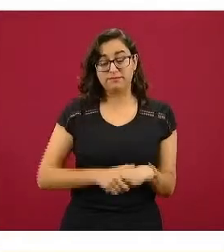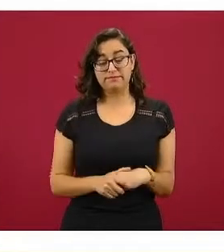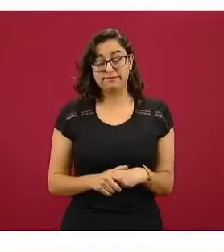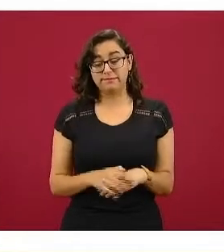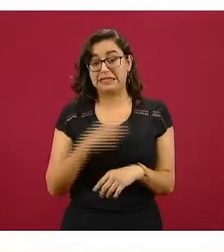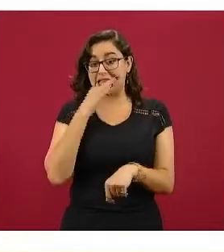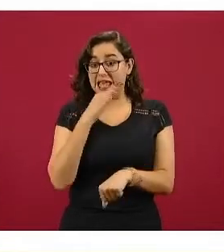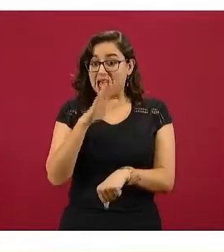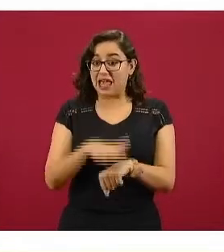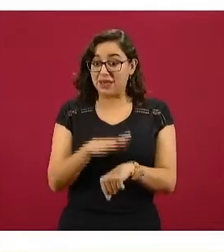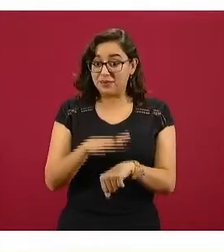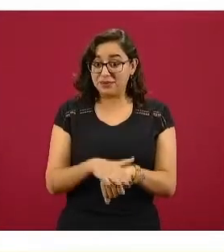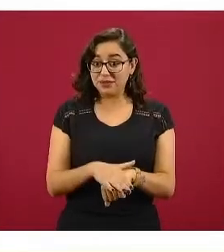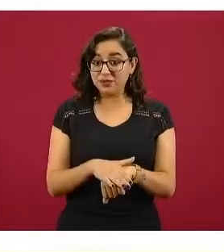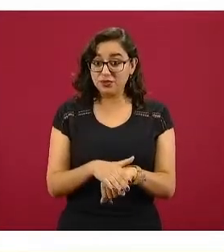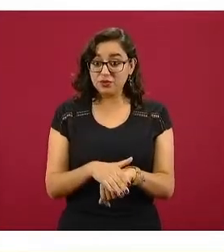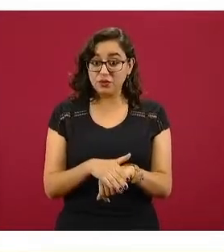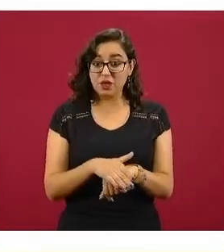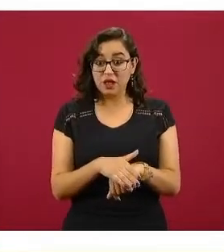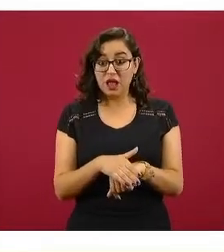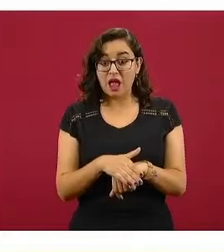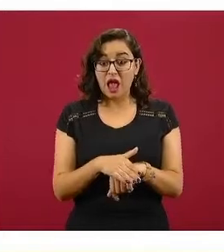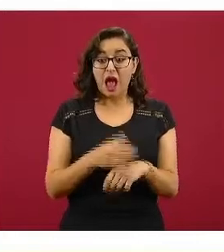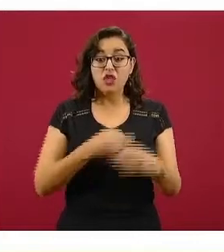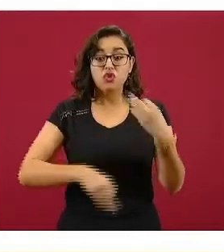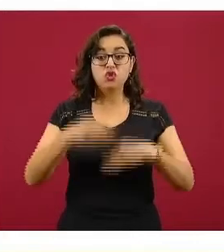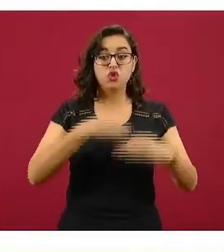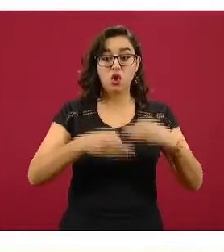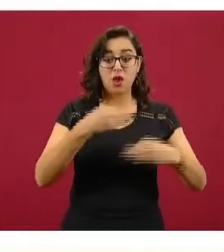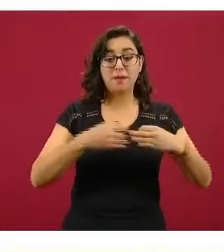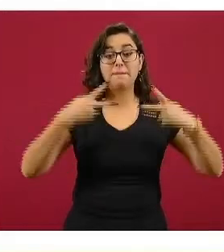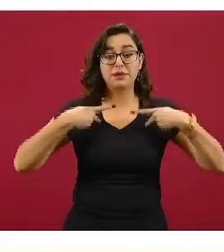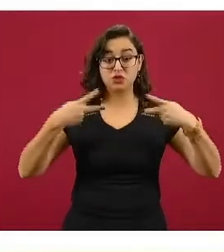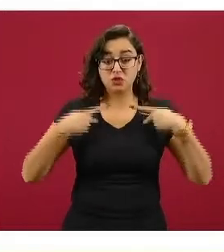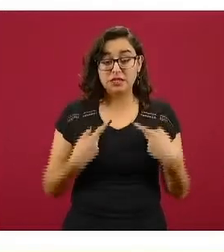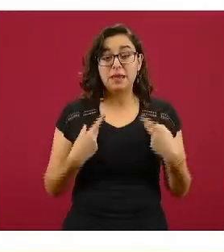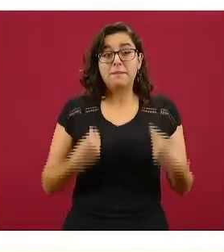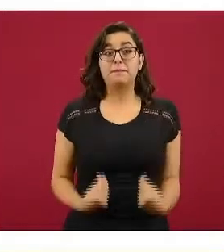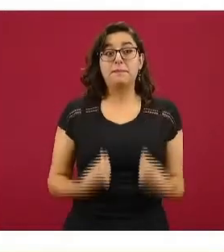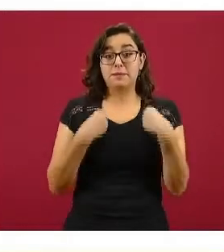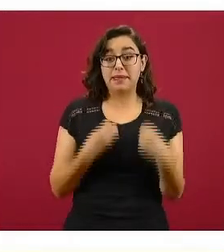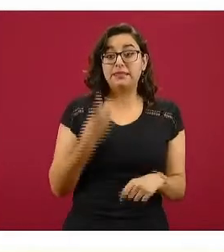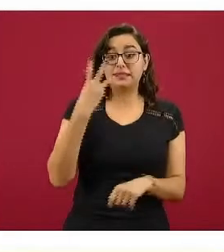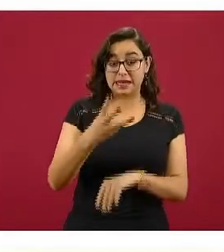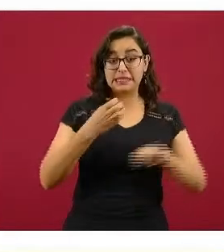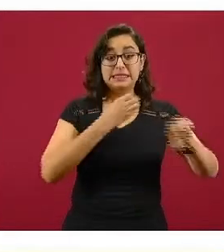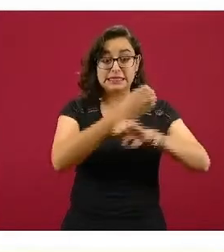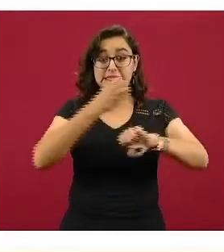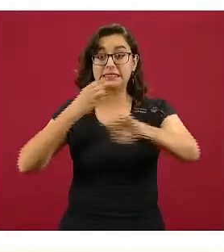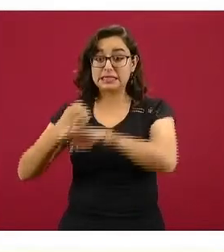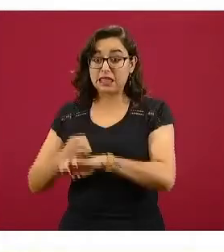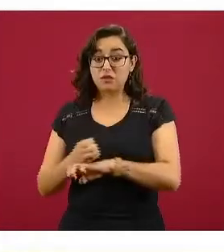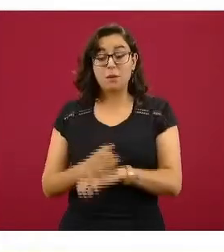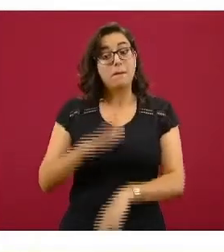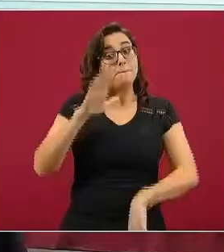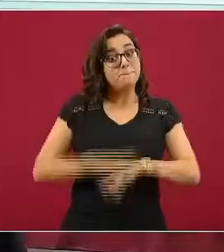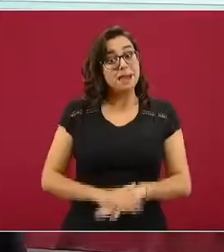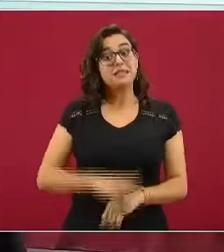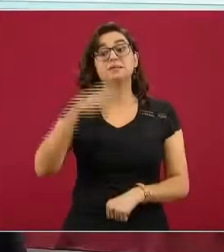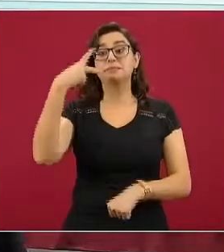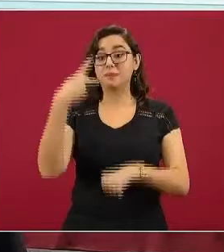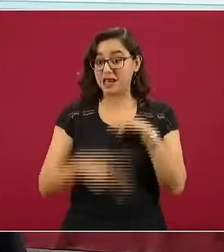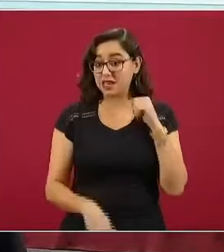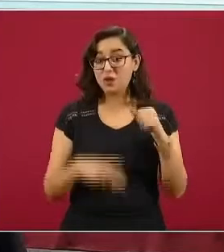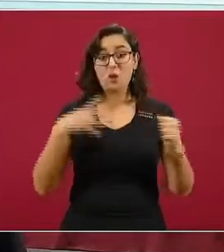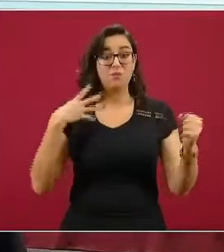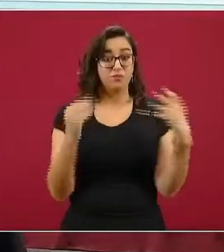lo que queremos hacer es comunicarle a la población que viva en estas 3 entidades federativas que están en mayor riesgo de